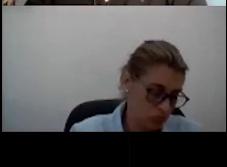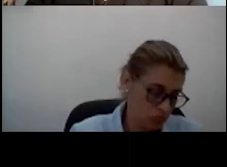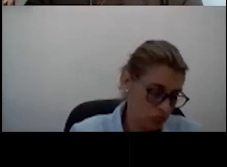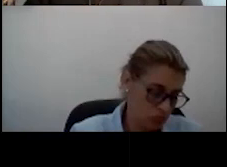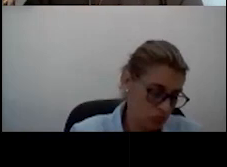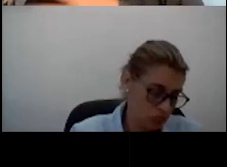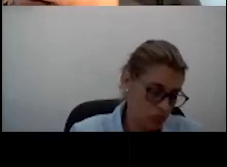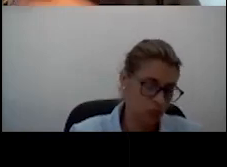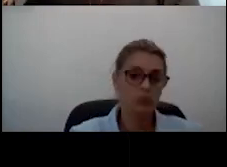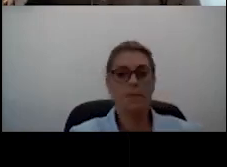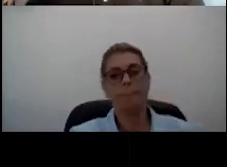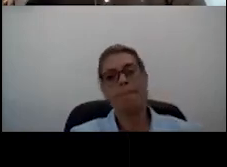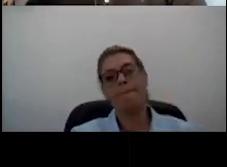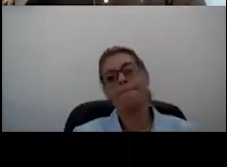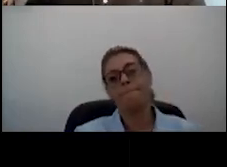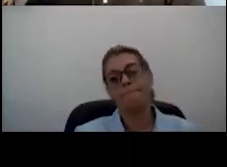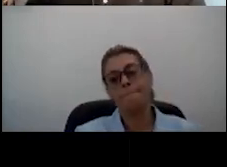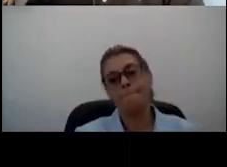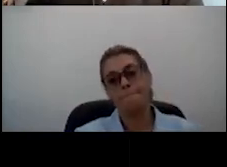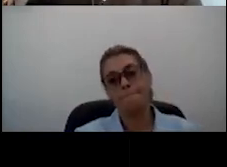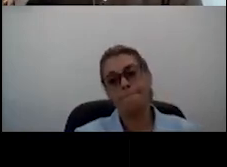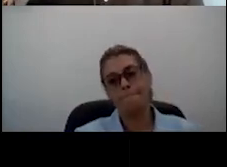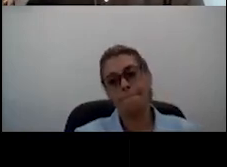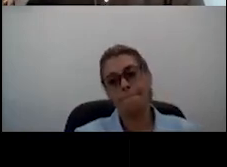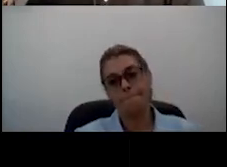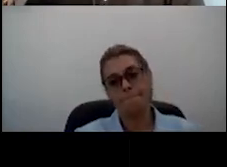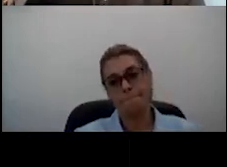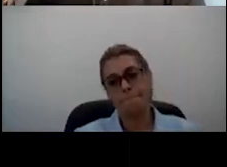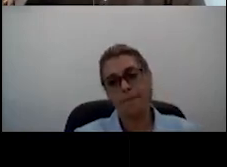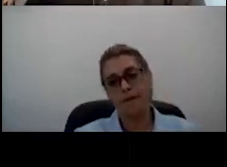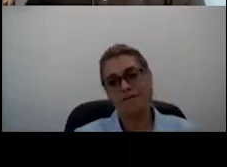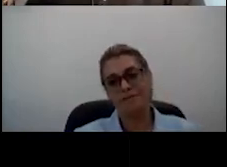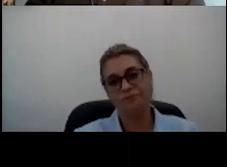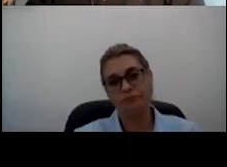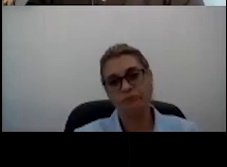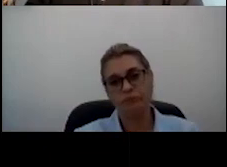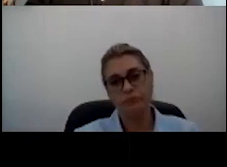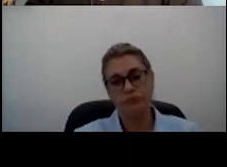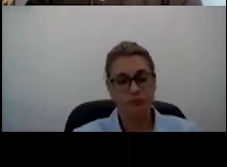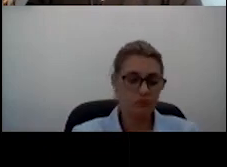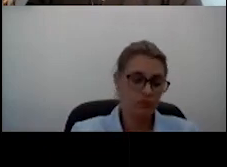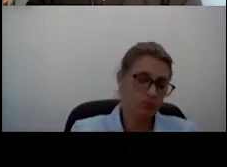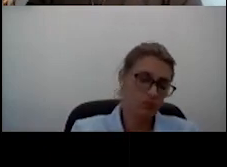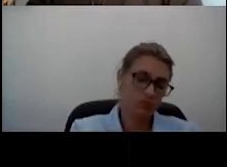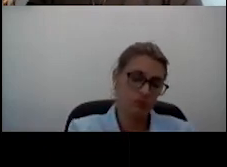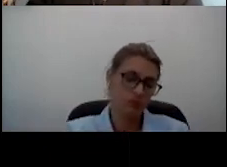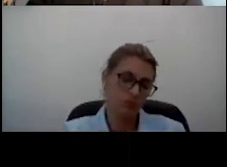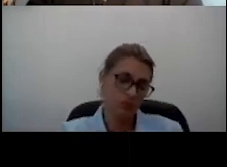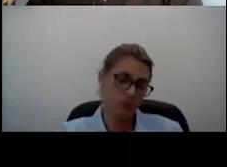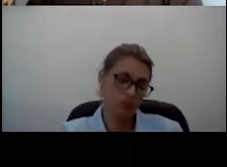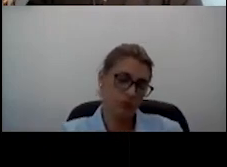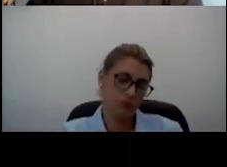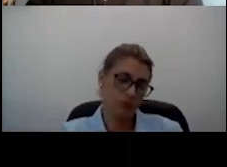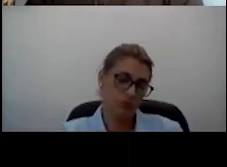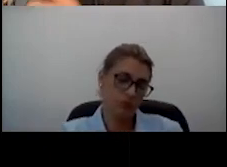finalmente, en esta encuesta que mencionaba al principio, Citibanamex, me gustó que hay un sentimiento positivo ya con el tipo de